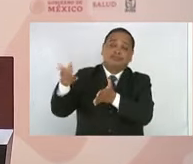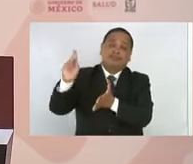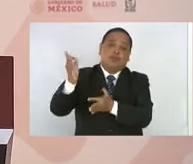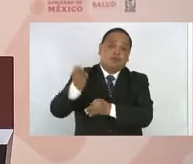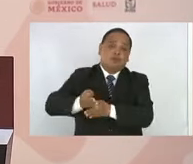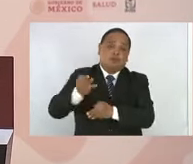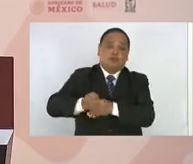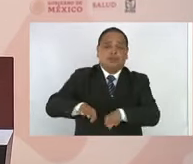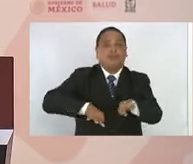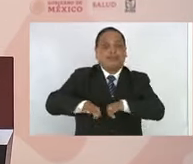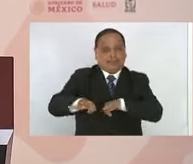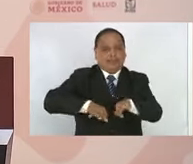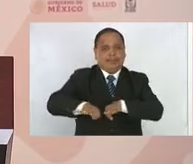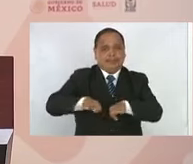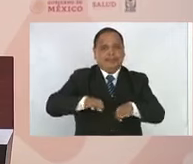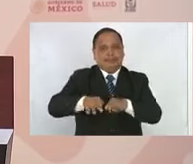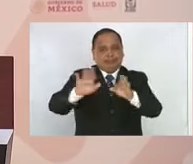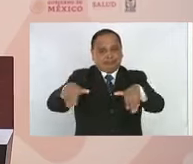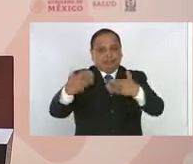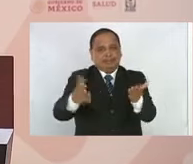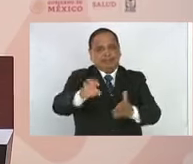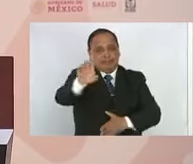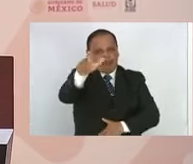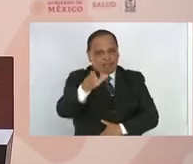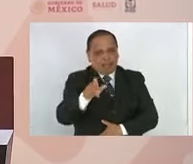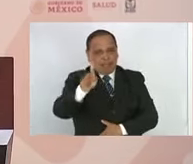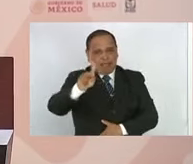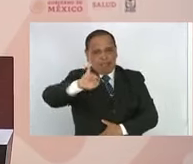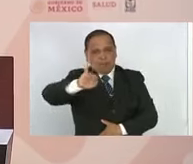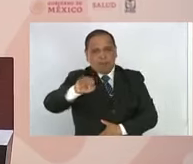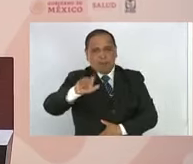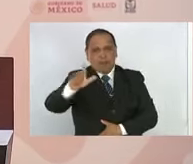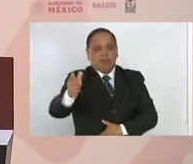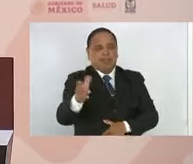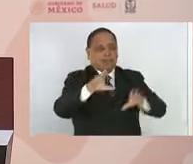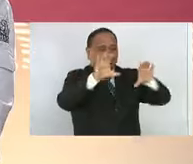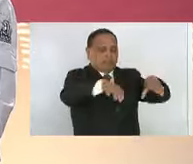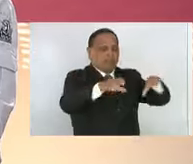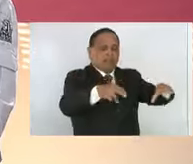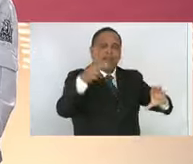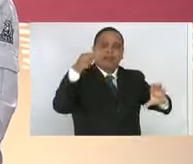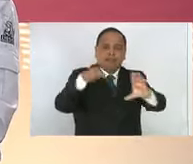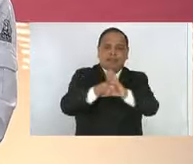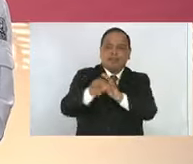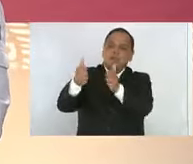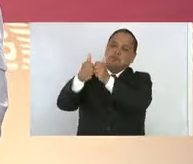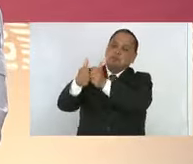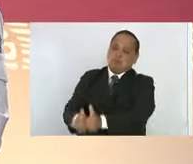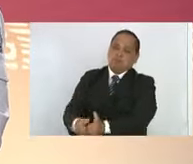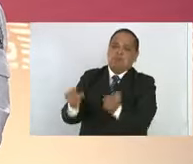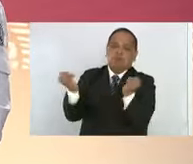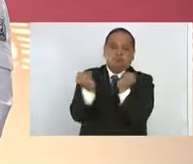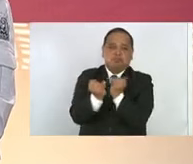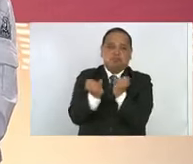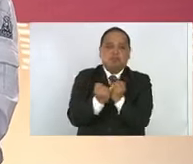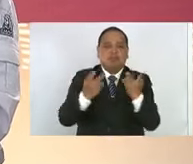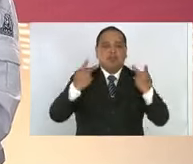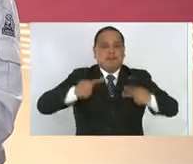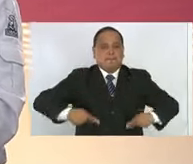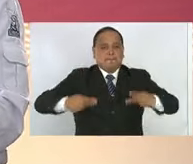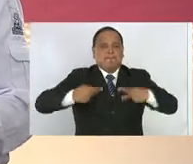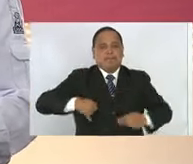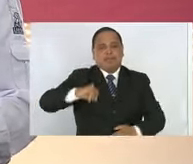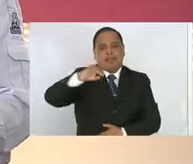están trabajando allá en Espujil, en Chapotón y en Candelaria. Y también al personal del Seguro Social, del